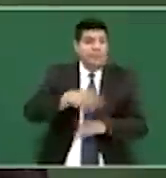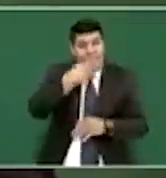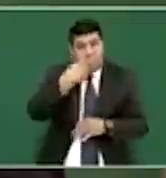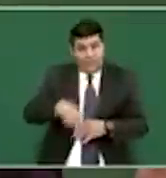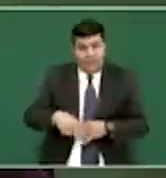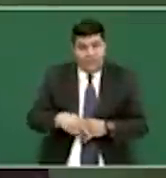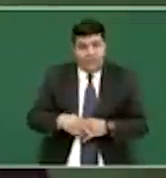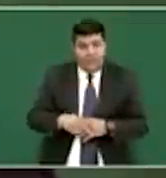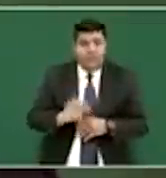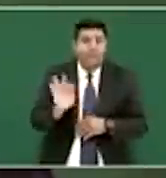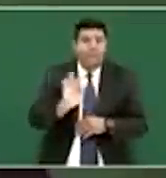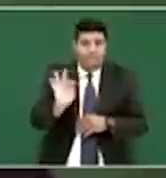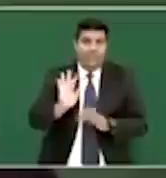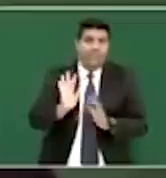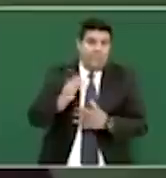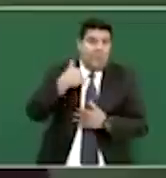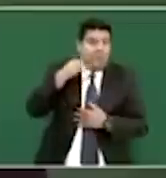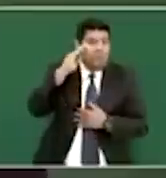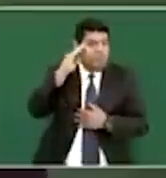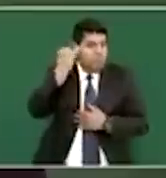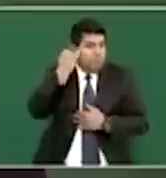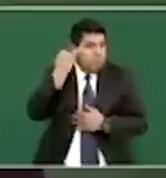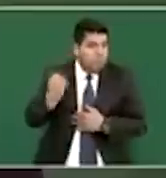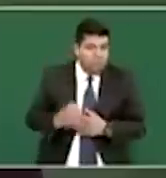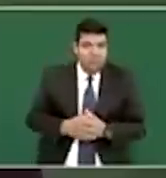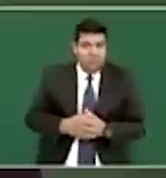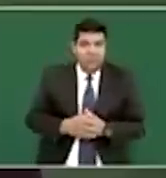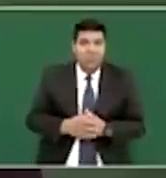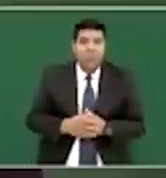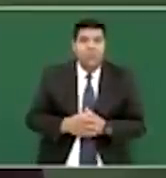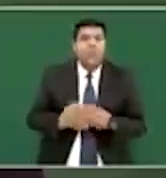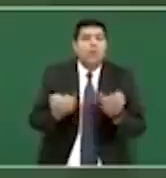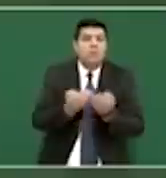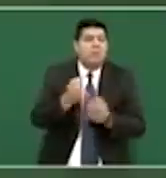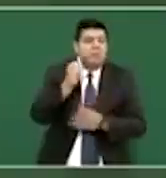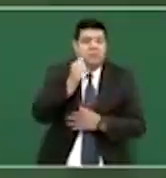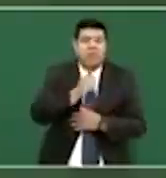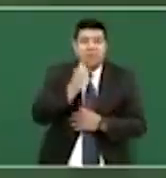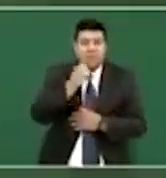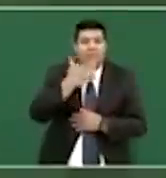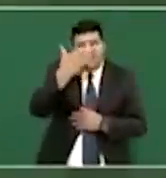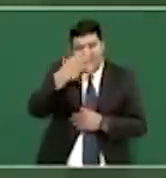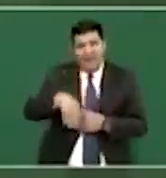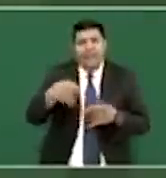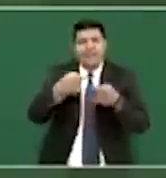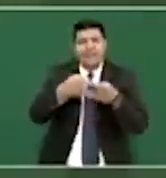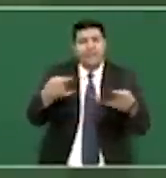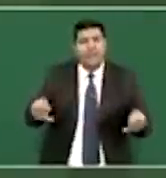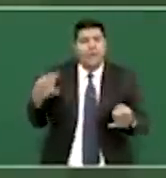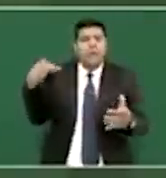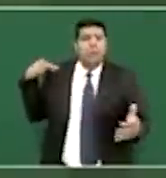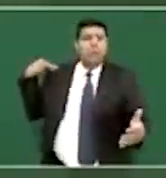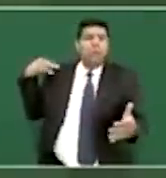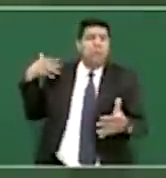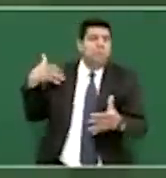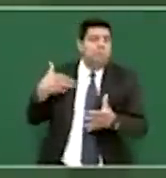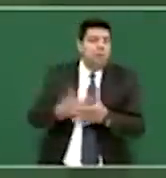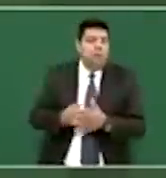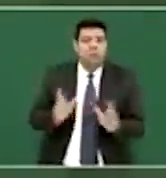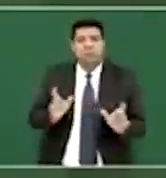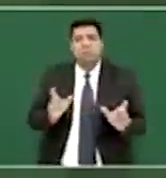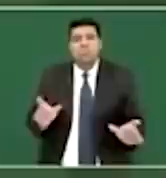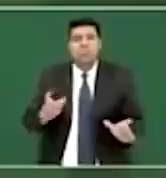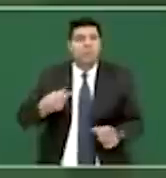Tendríamos que participar en la defensa nacional, como ha sido siempre en la historia. Pero